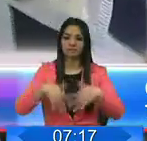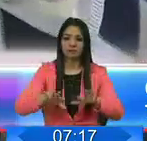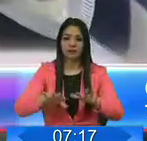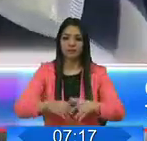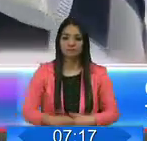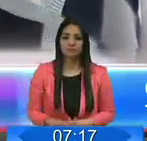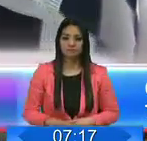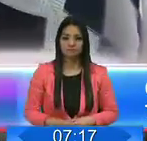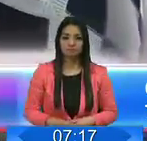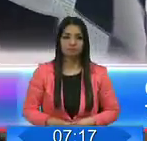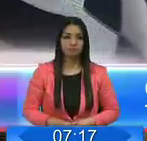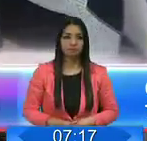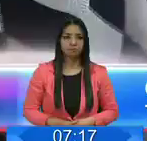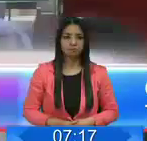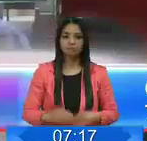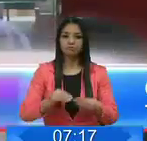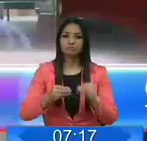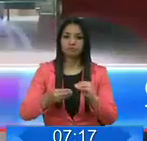de la resolución